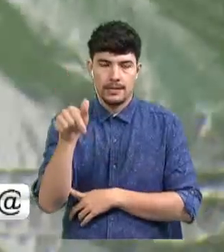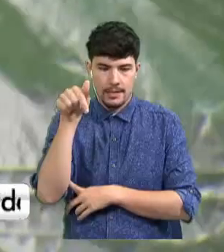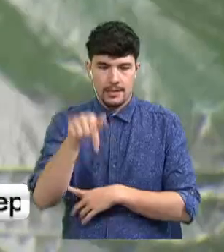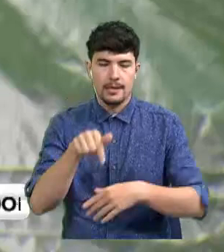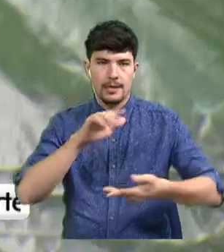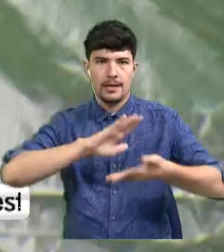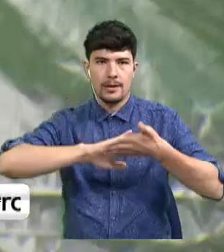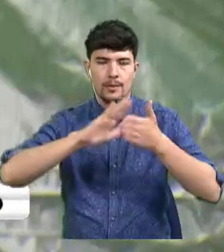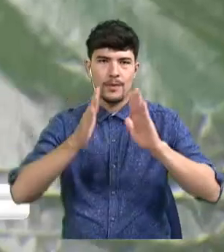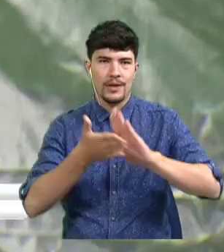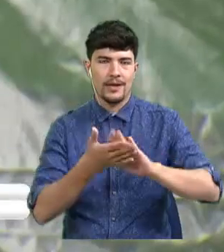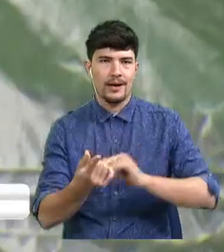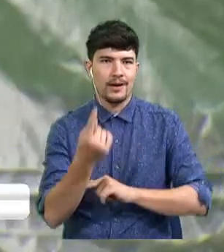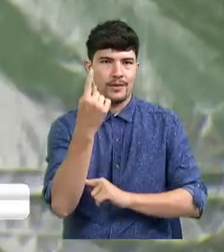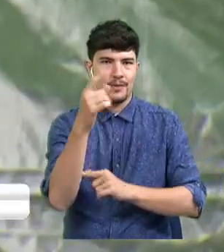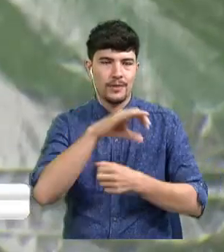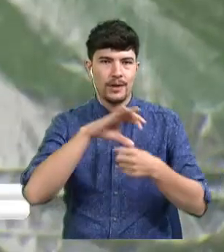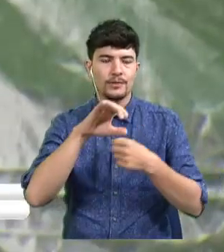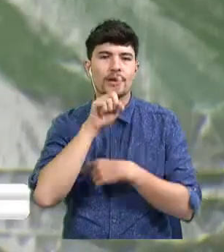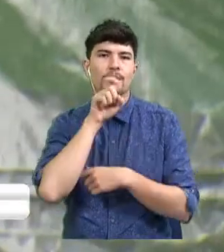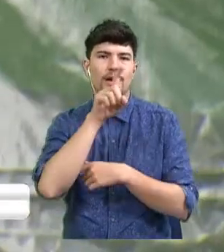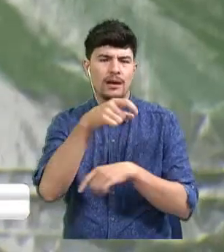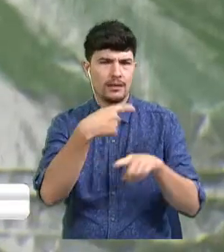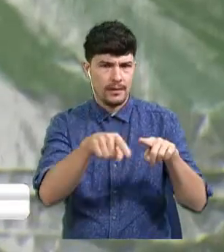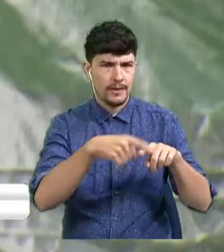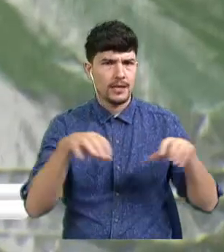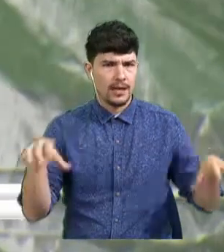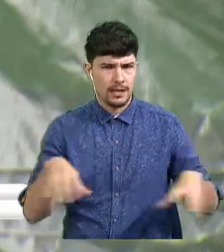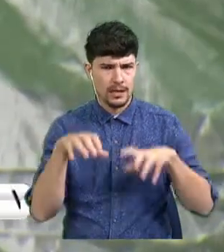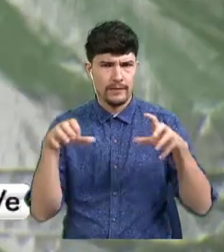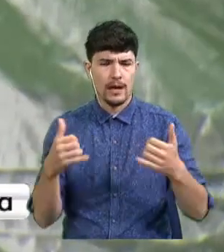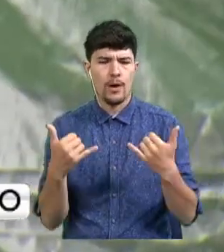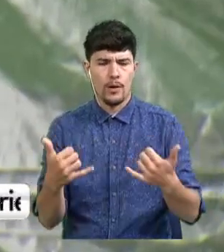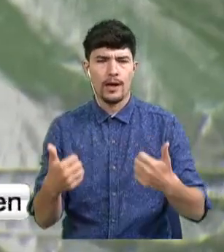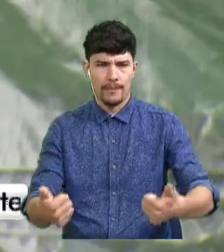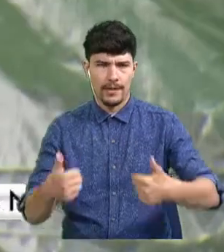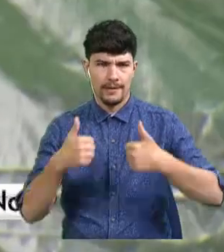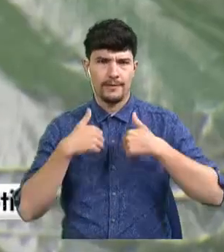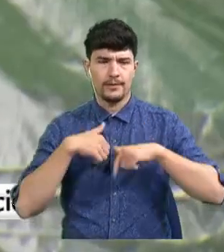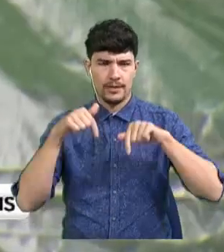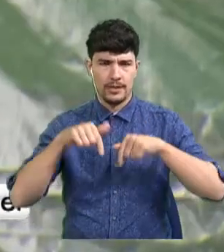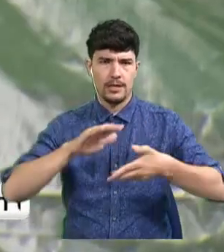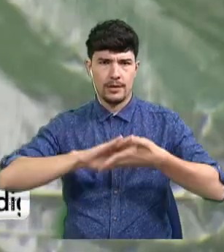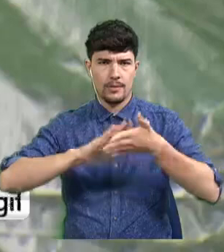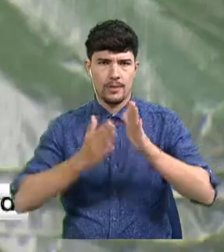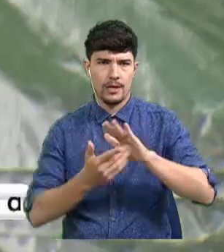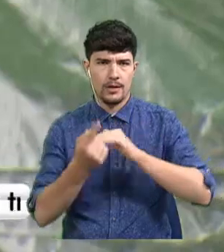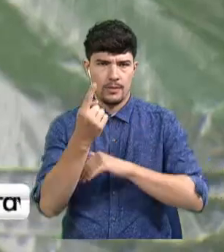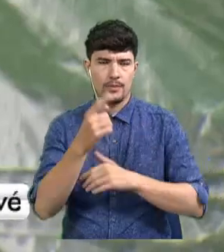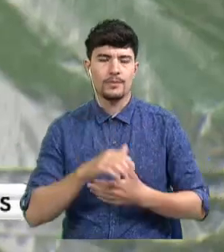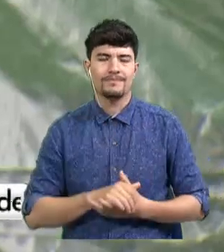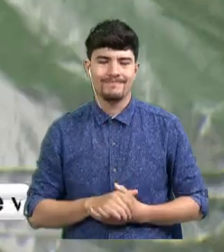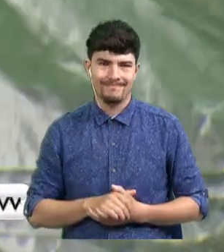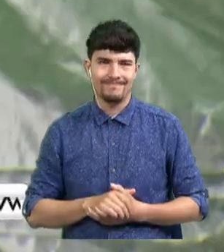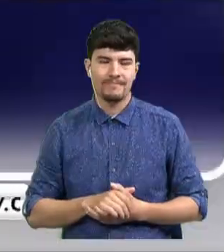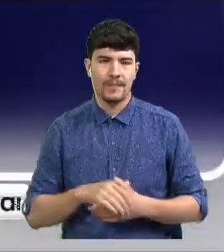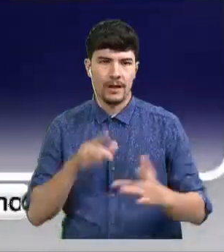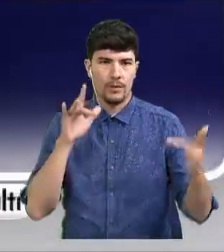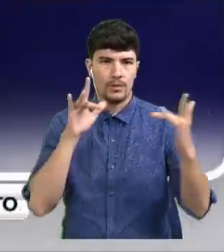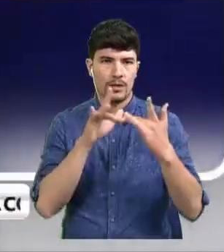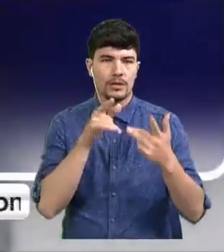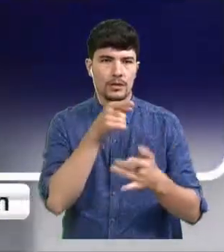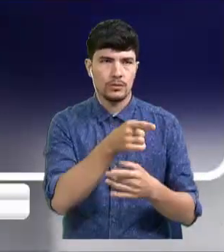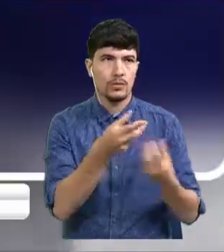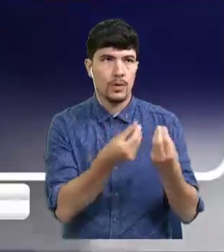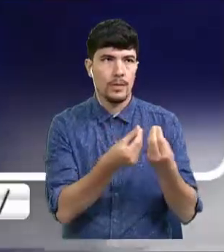Santander 2017. Diferentes actividades se realizan hoy para beneficio de la Comuna 1 de la ciudad de Bucaramanga. Es momento de conectarnos nuevamente